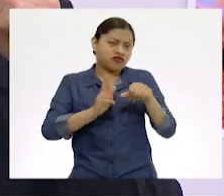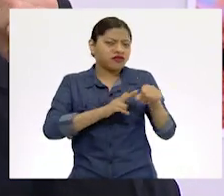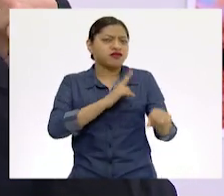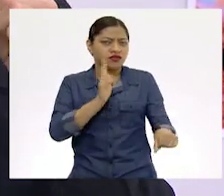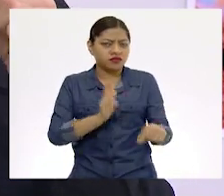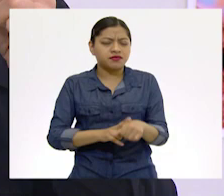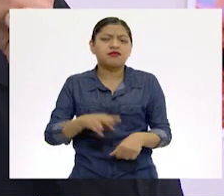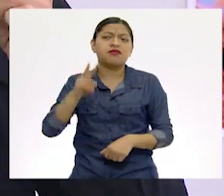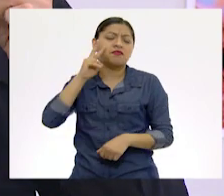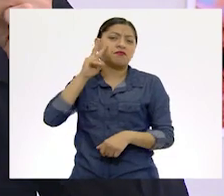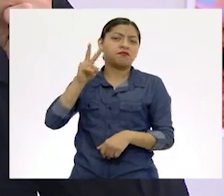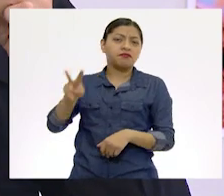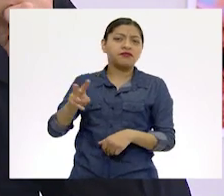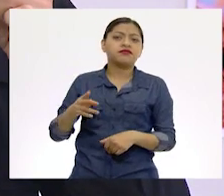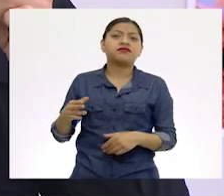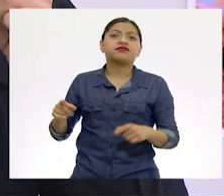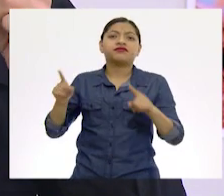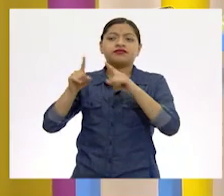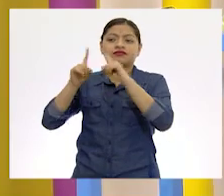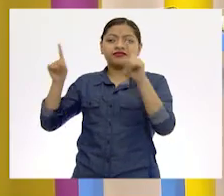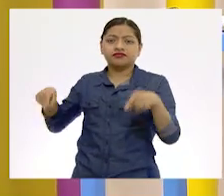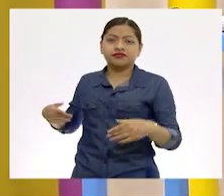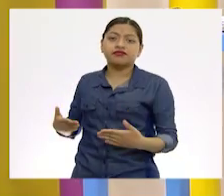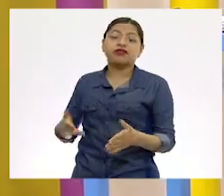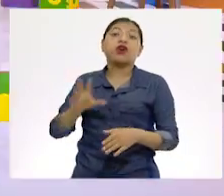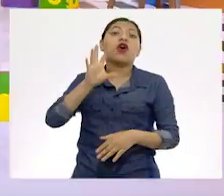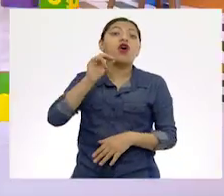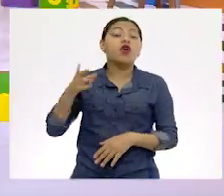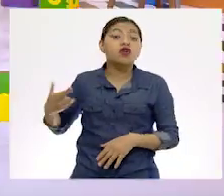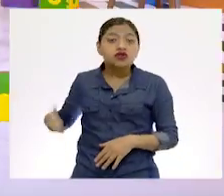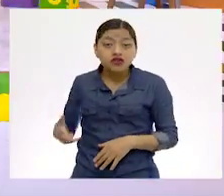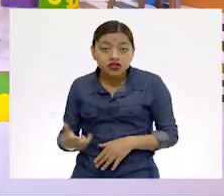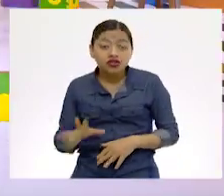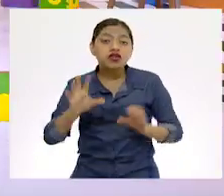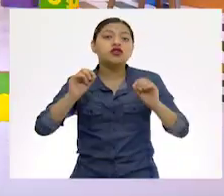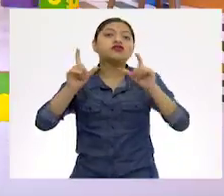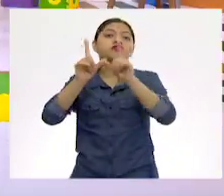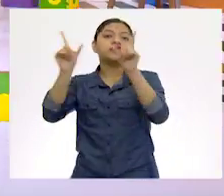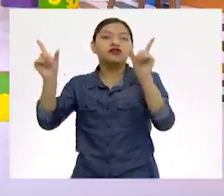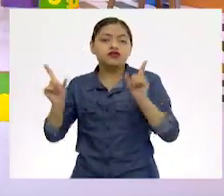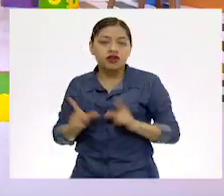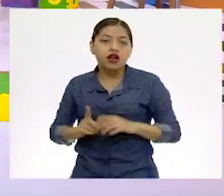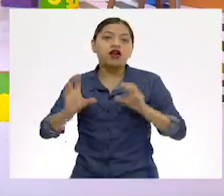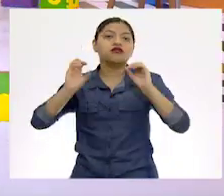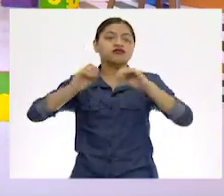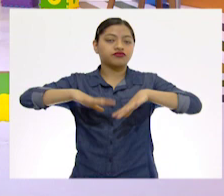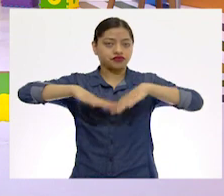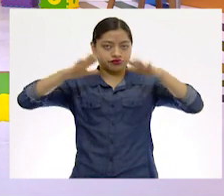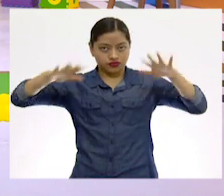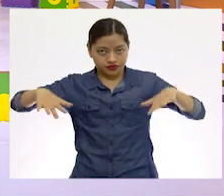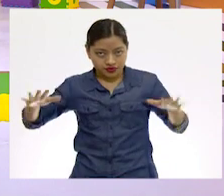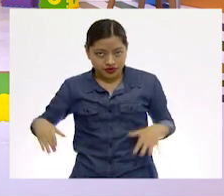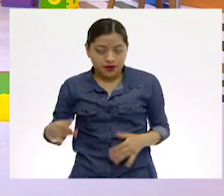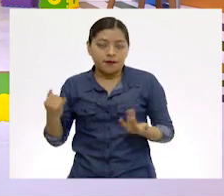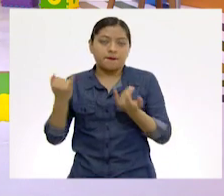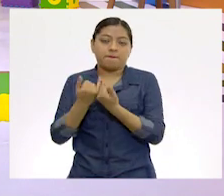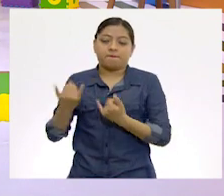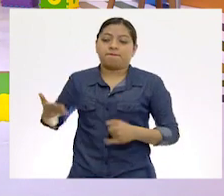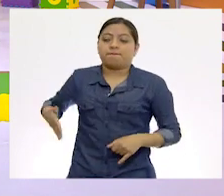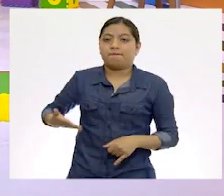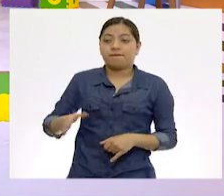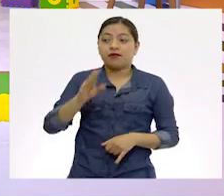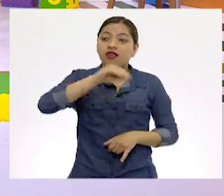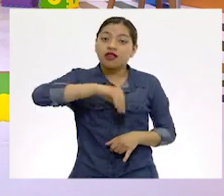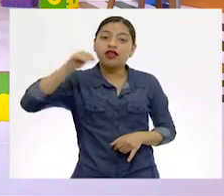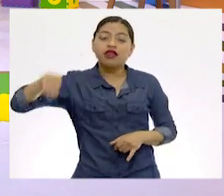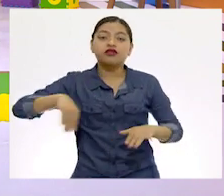vemos en las peceras o en los ríos, en los lagos o en el mar. Y los peces también se desplazan